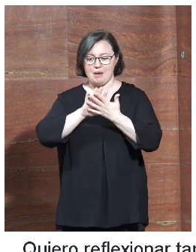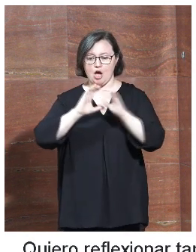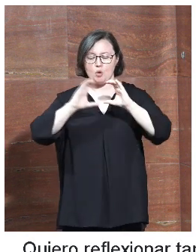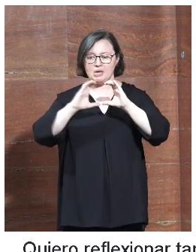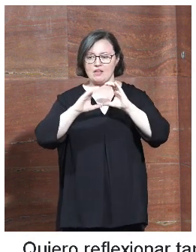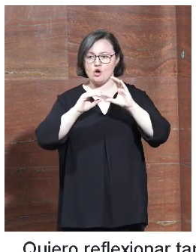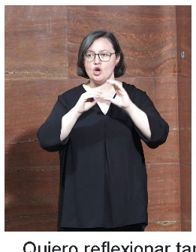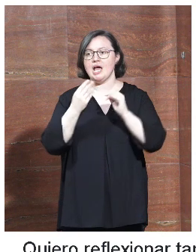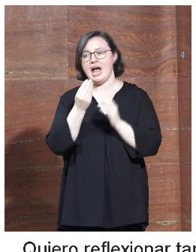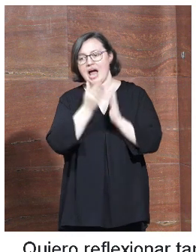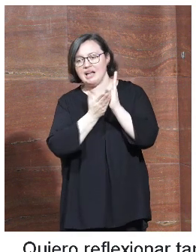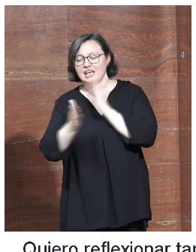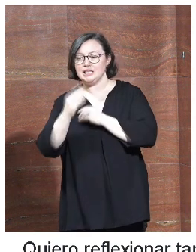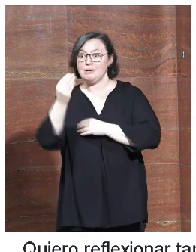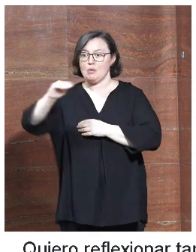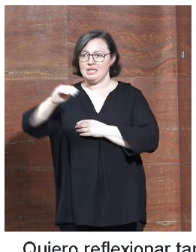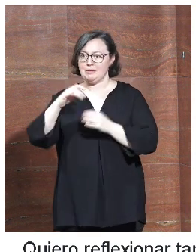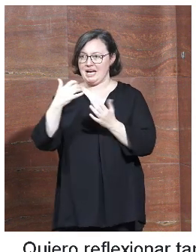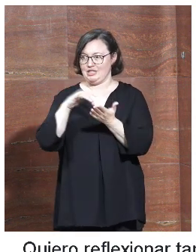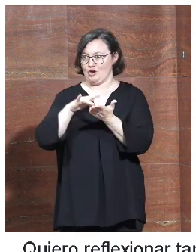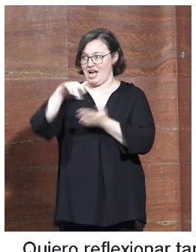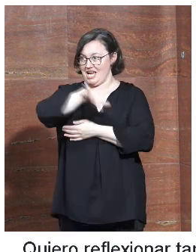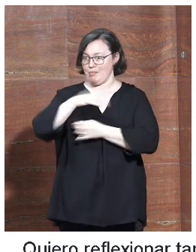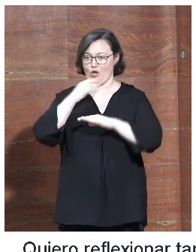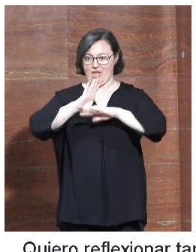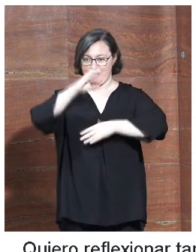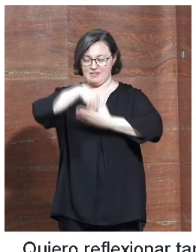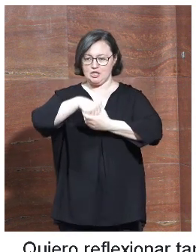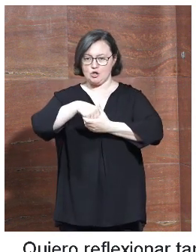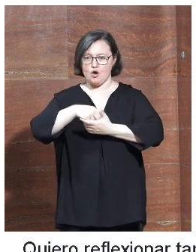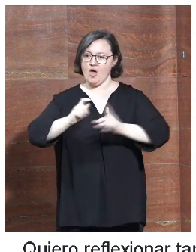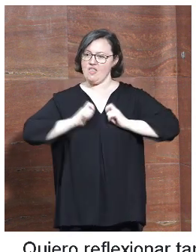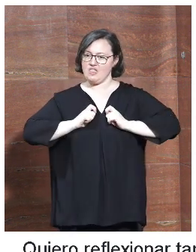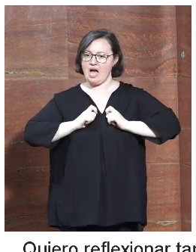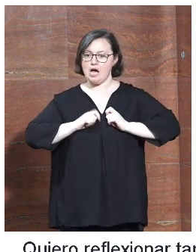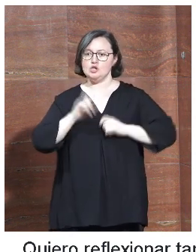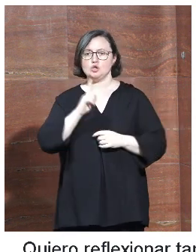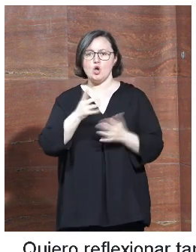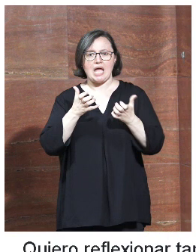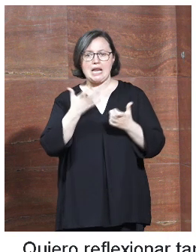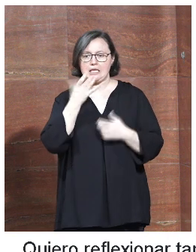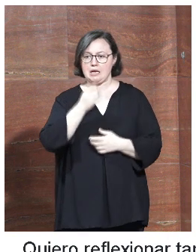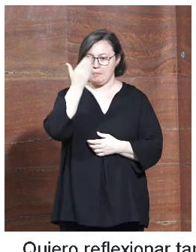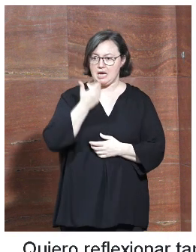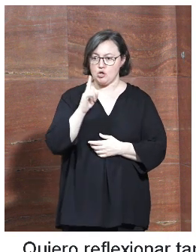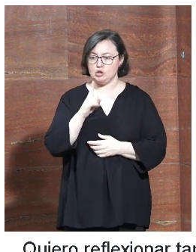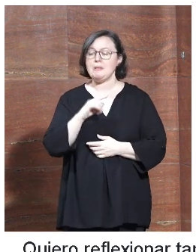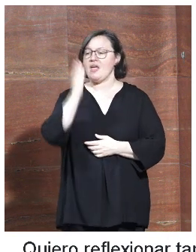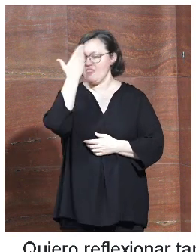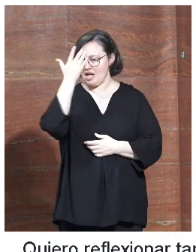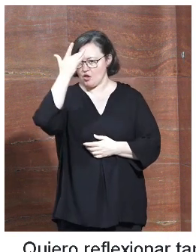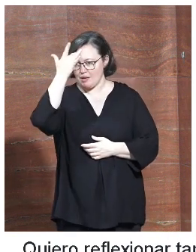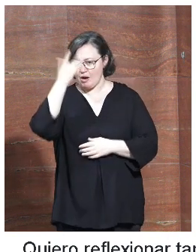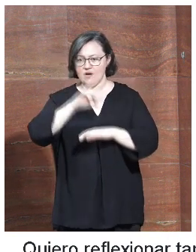comunicación aumentativa y alternativa y que se haga en un espacio como el de hoy aquí, sirve no solo a la parálisis cerebral, sino también al daño cerebral, a